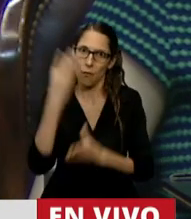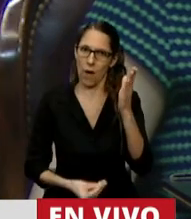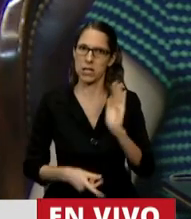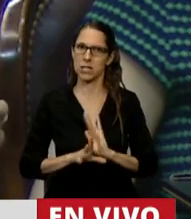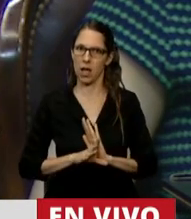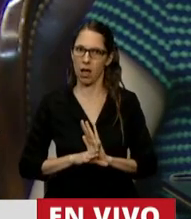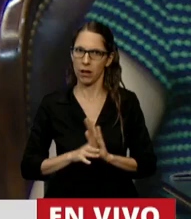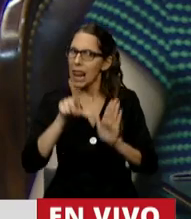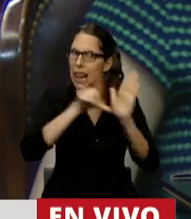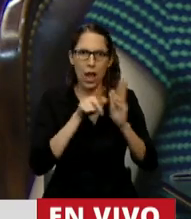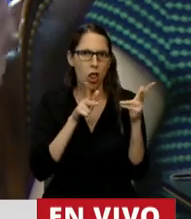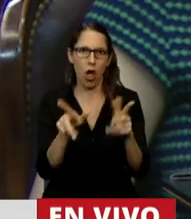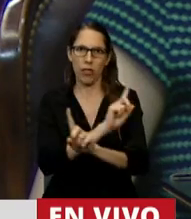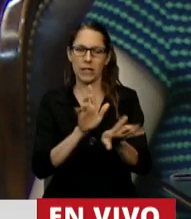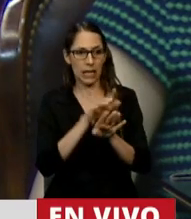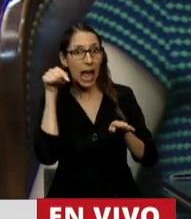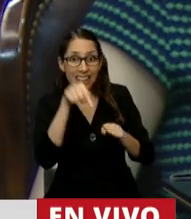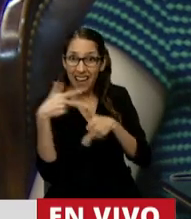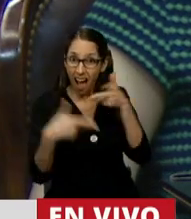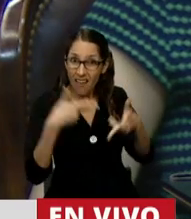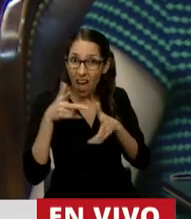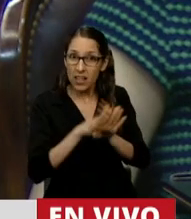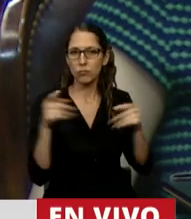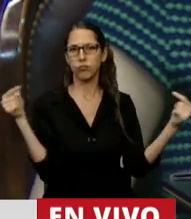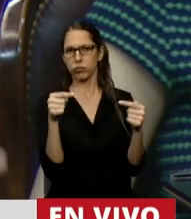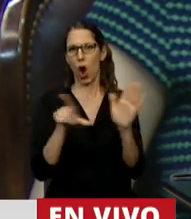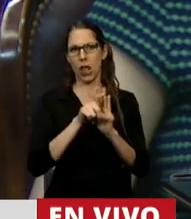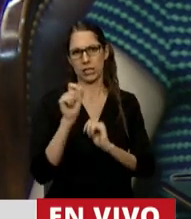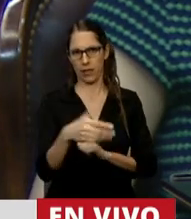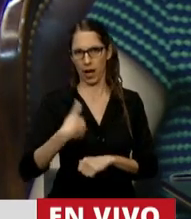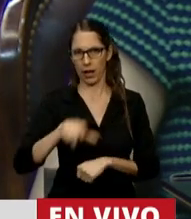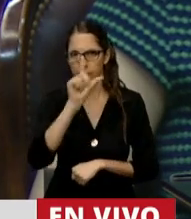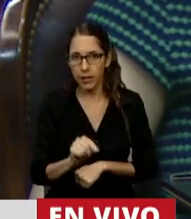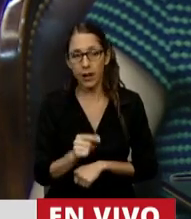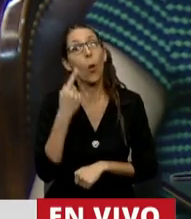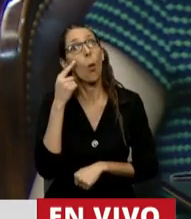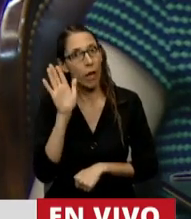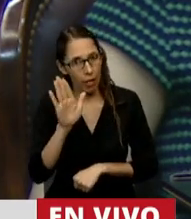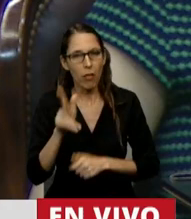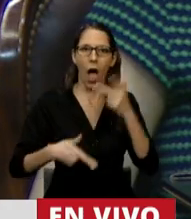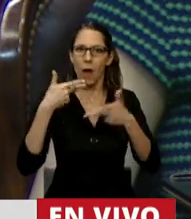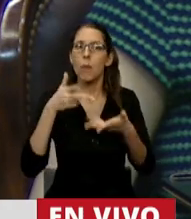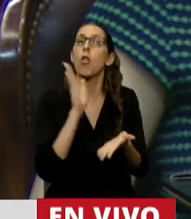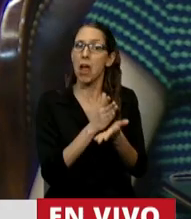de lleno con nuestra legislación. Entonces, si vamos a hablar de derecho, leamos derecho.